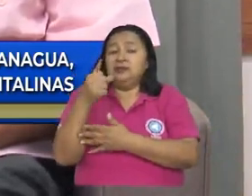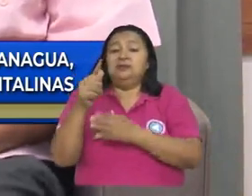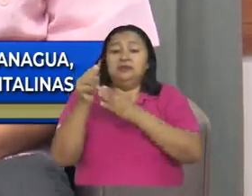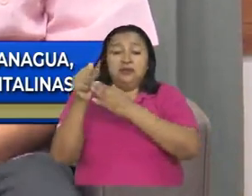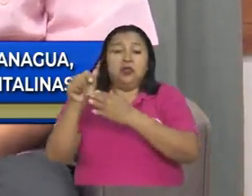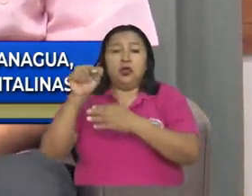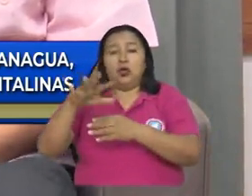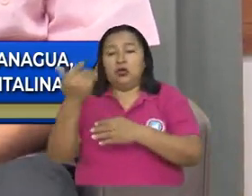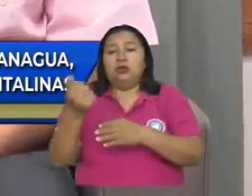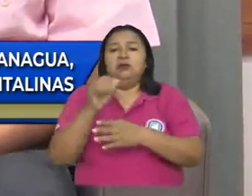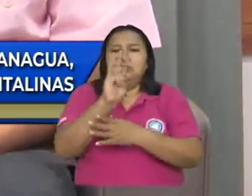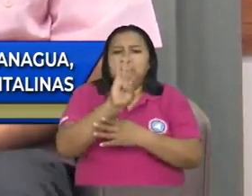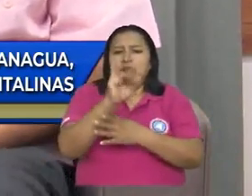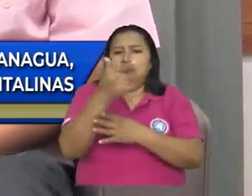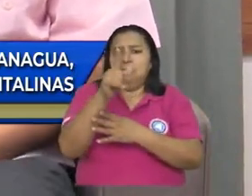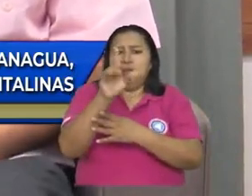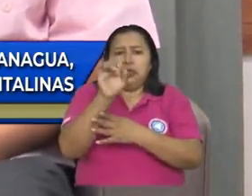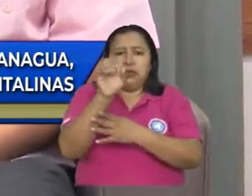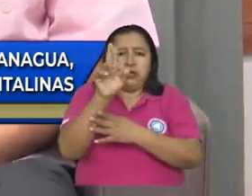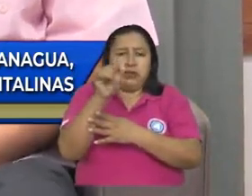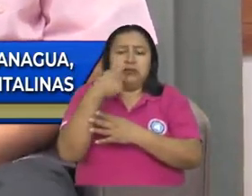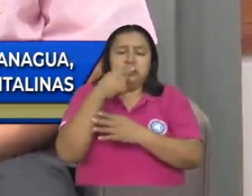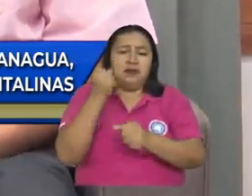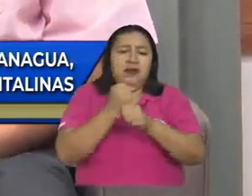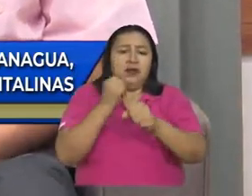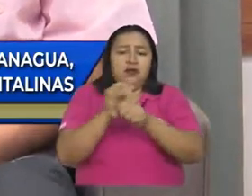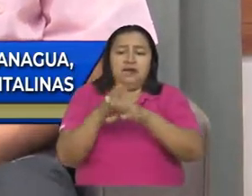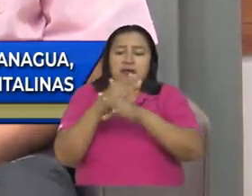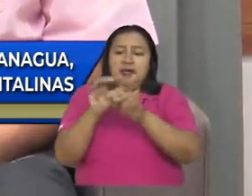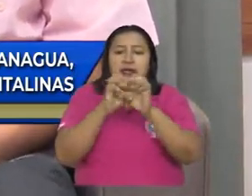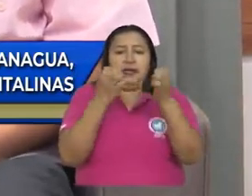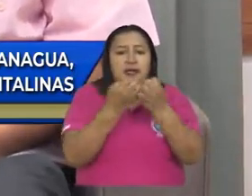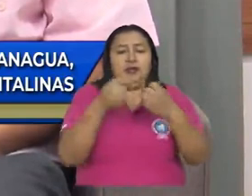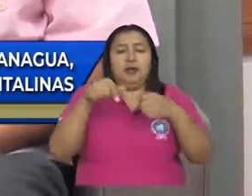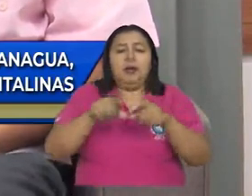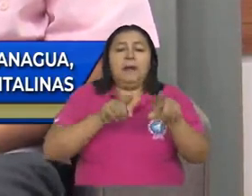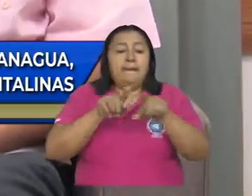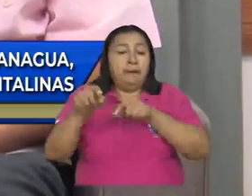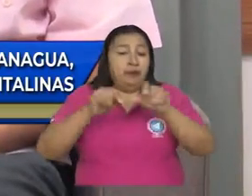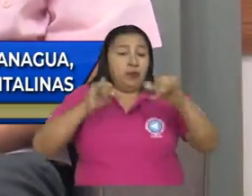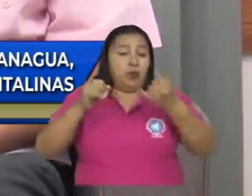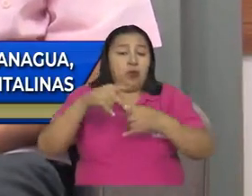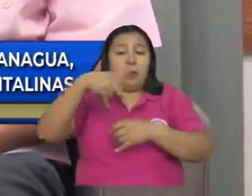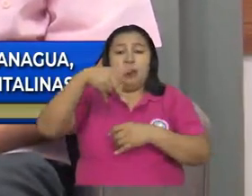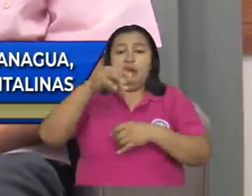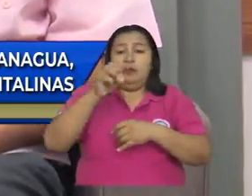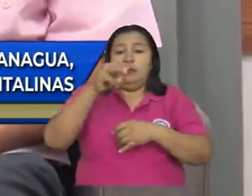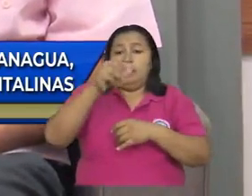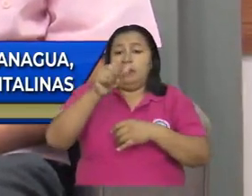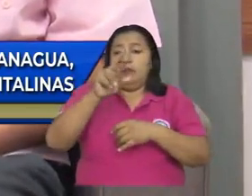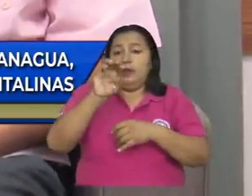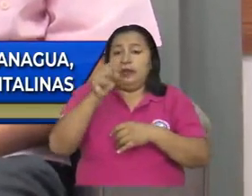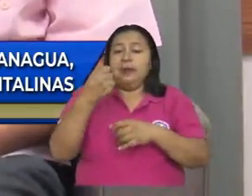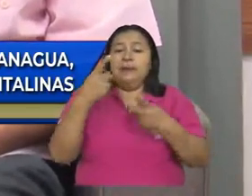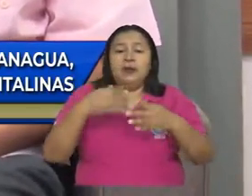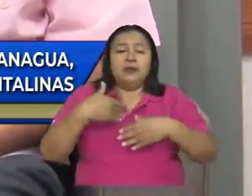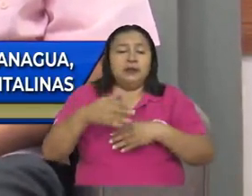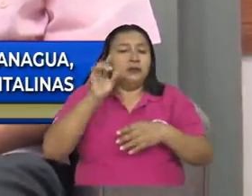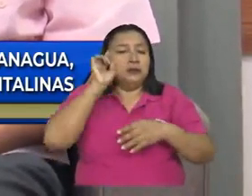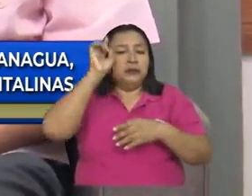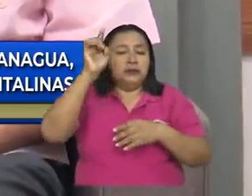Big Leaguers trabajando con los distintos clubes en el torneo Pomares. Pero sí, en eso, en el desarrollo